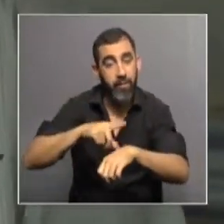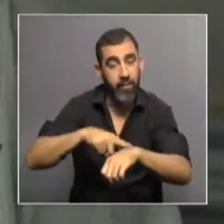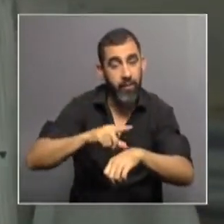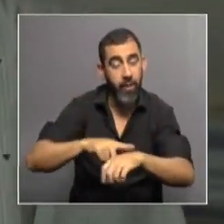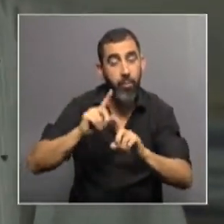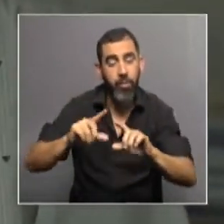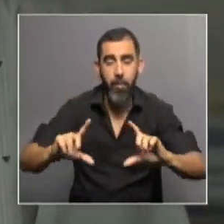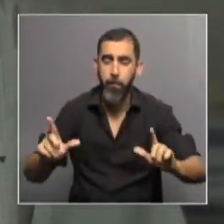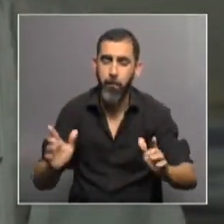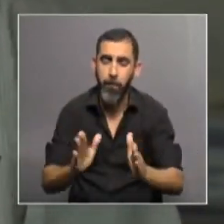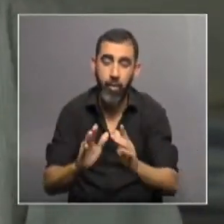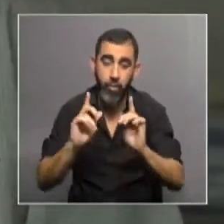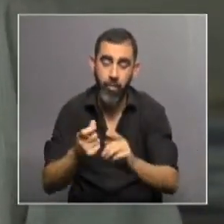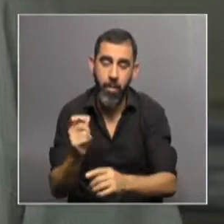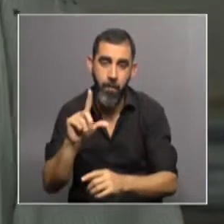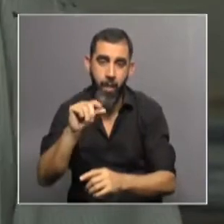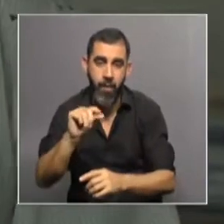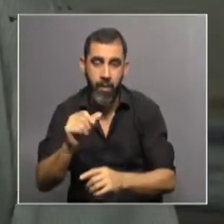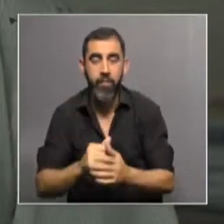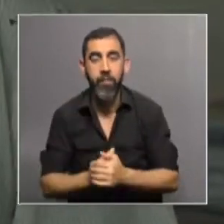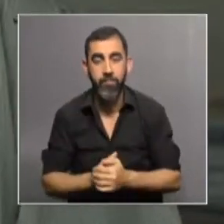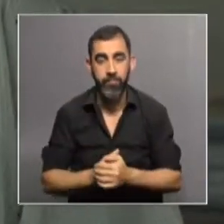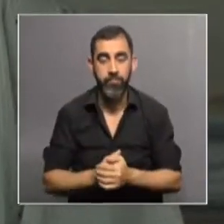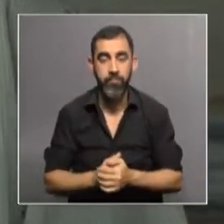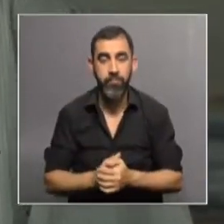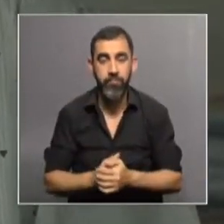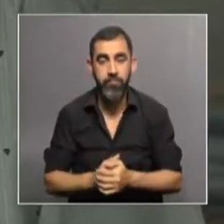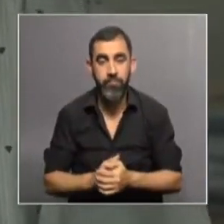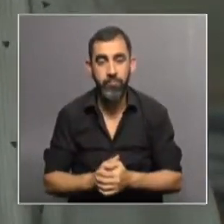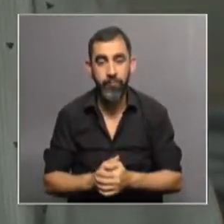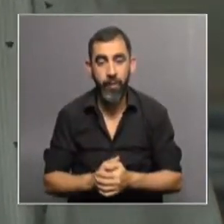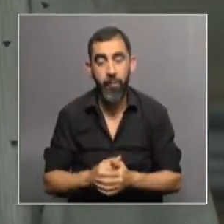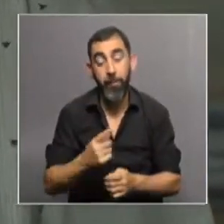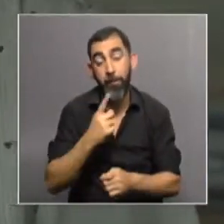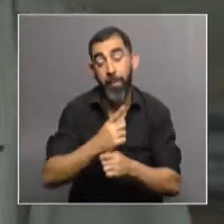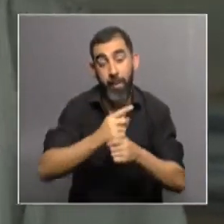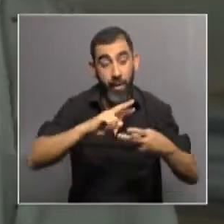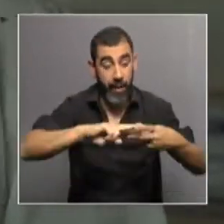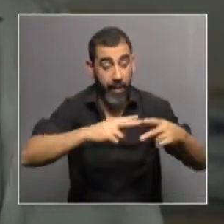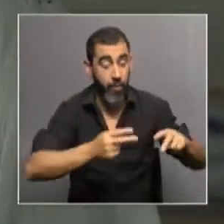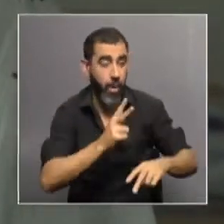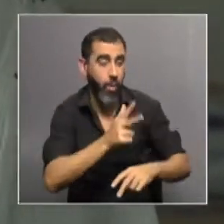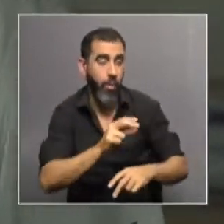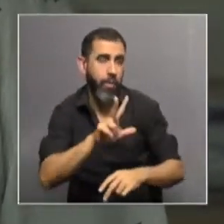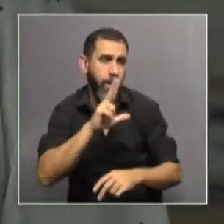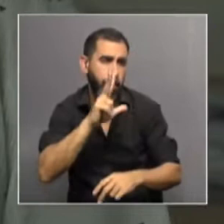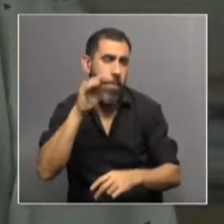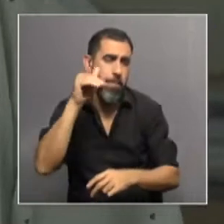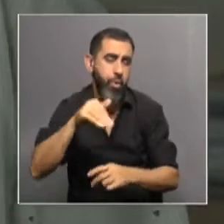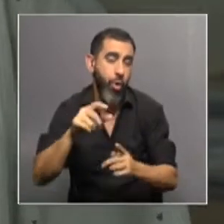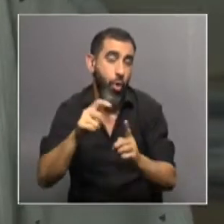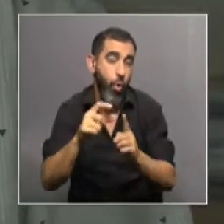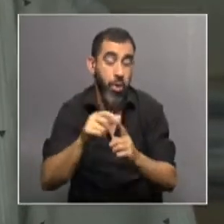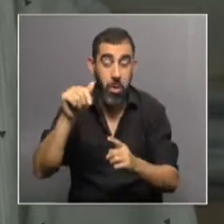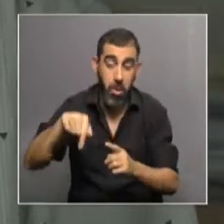Y la reducción consiguiente de costos. Entonces, lo que para el primer genoma humano salió cerca de 3 mil millones de dólares,